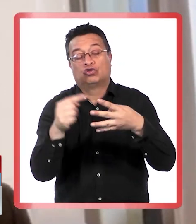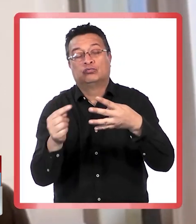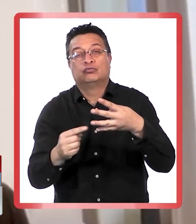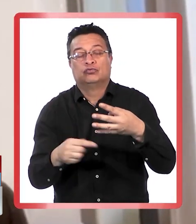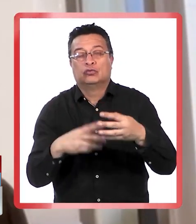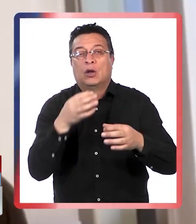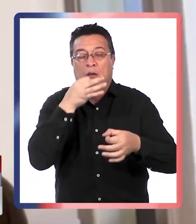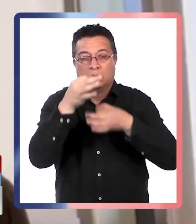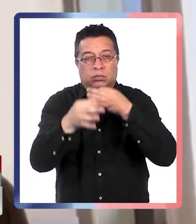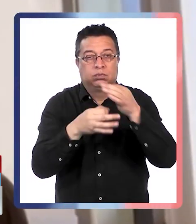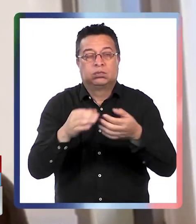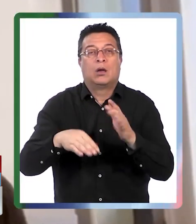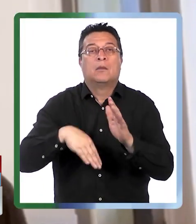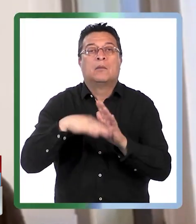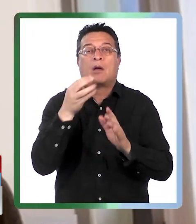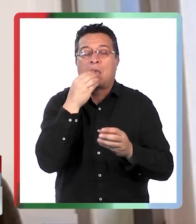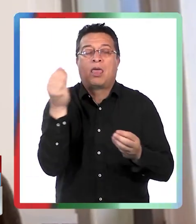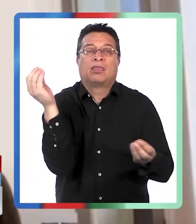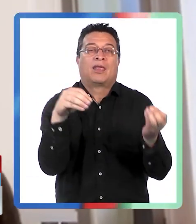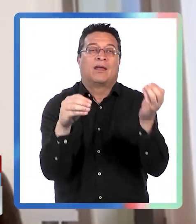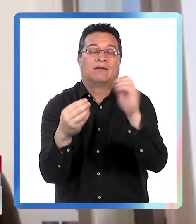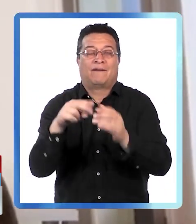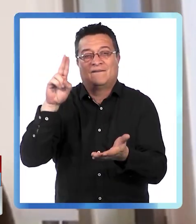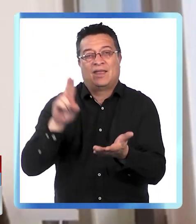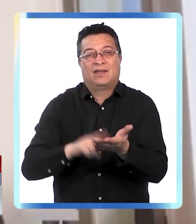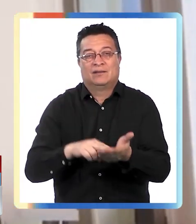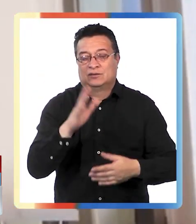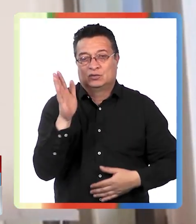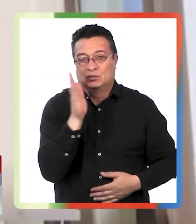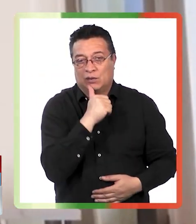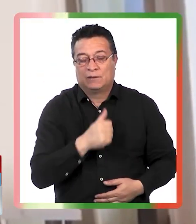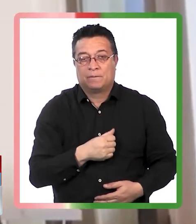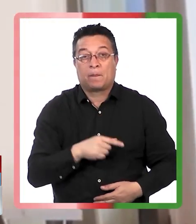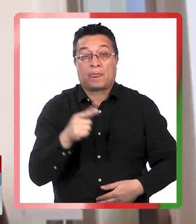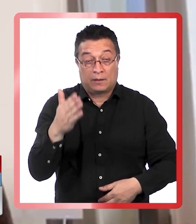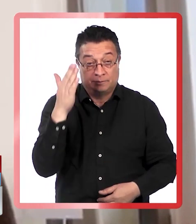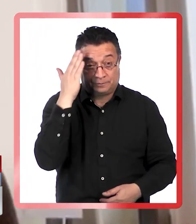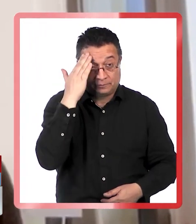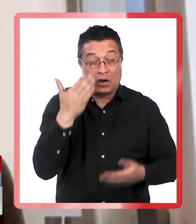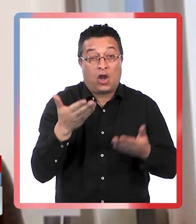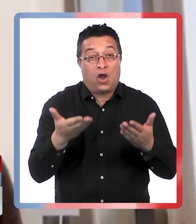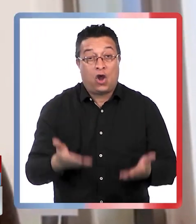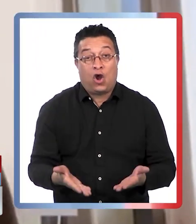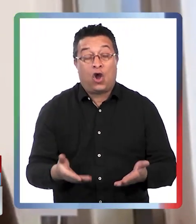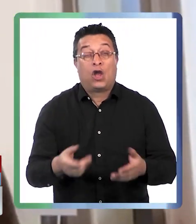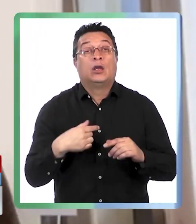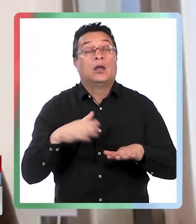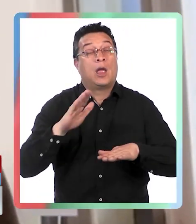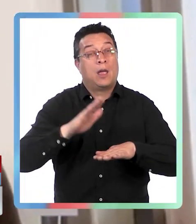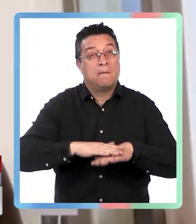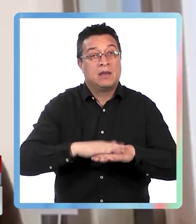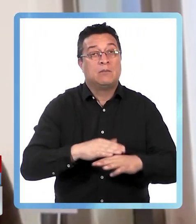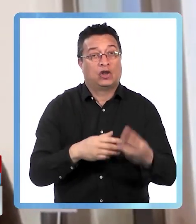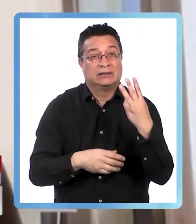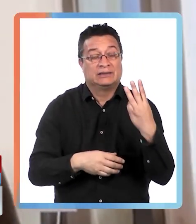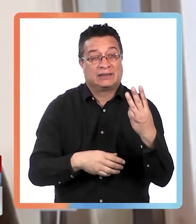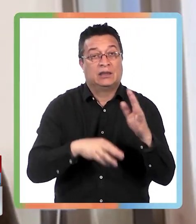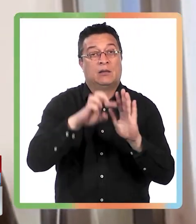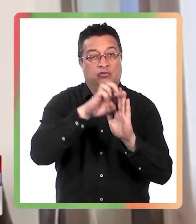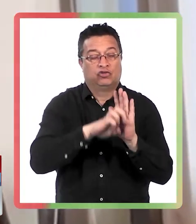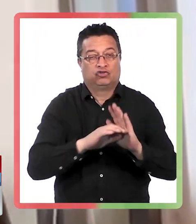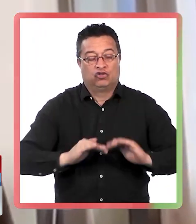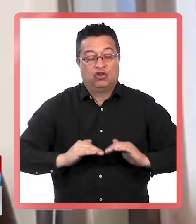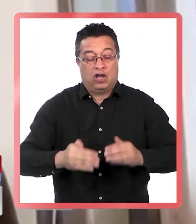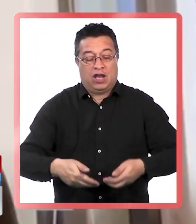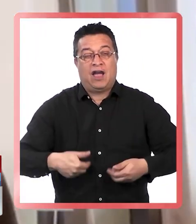su discurso que tienen más de demagogia que de realidad. Recordemos que hoy, a lo menos, hay 3 proyectos